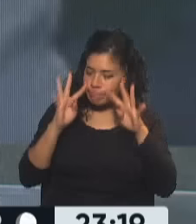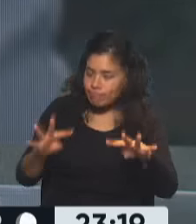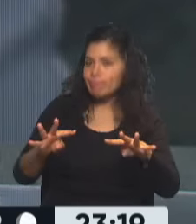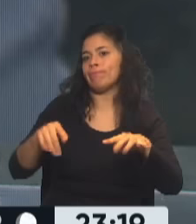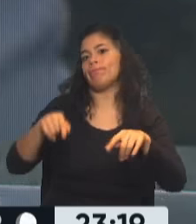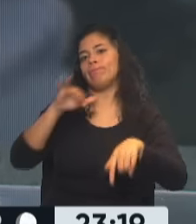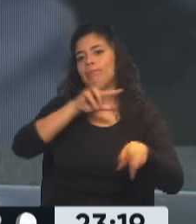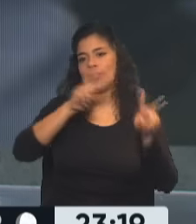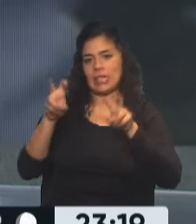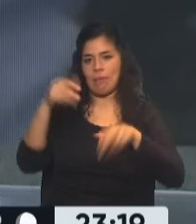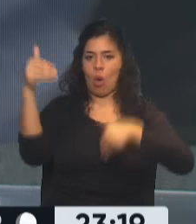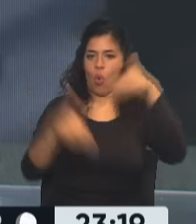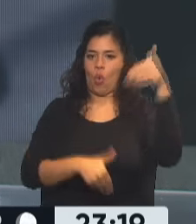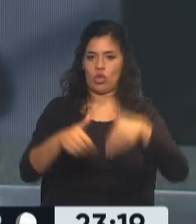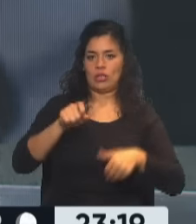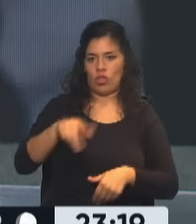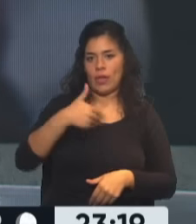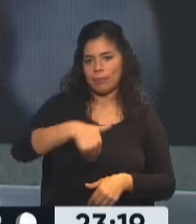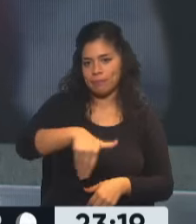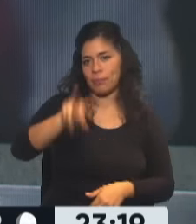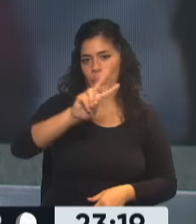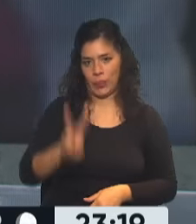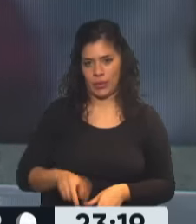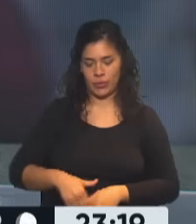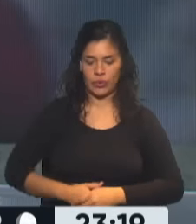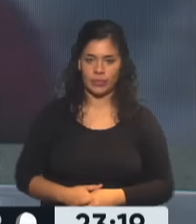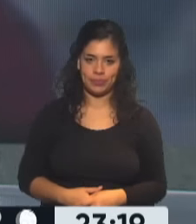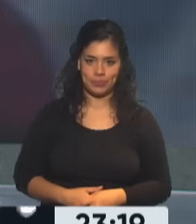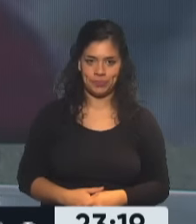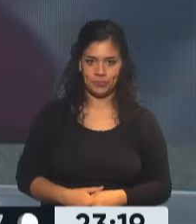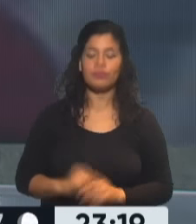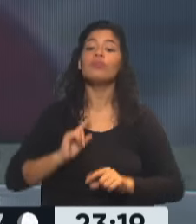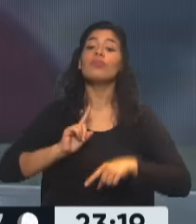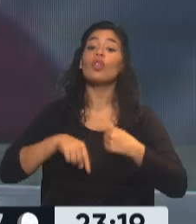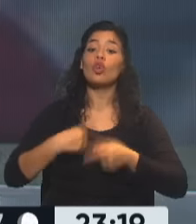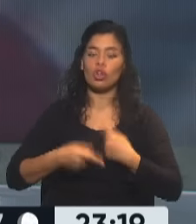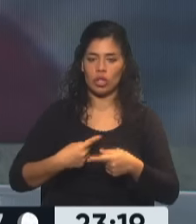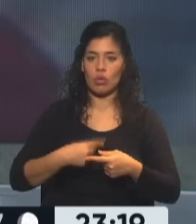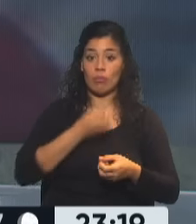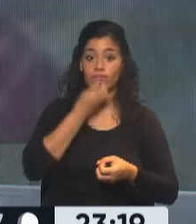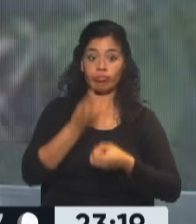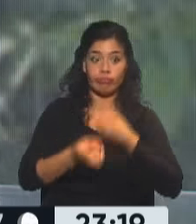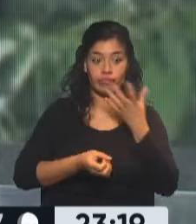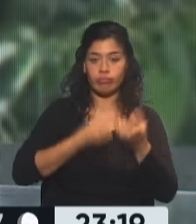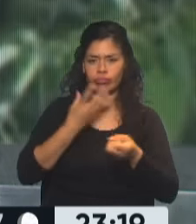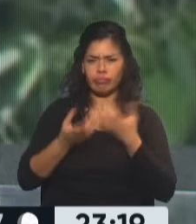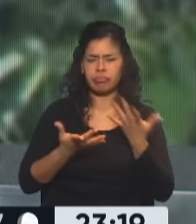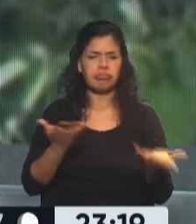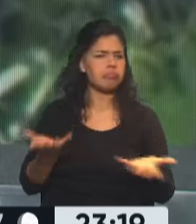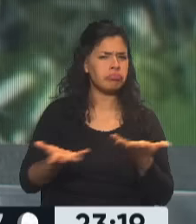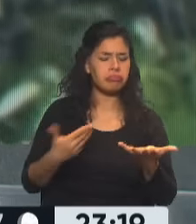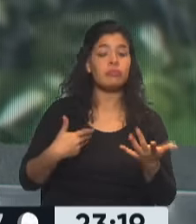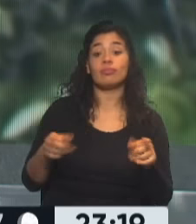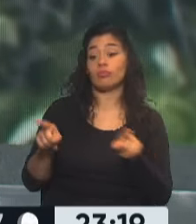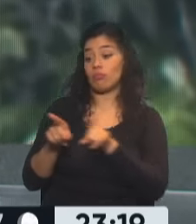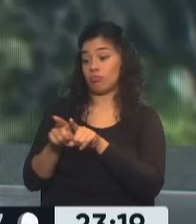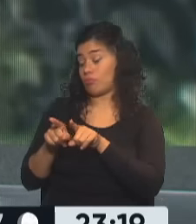elección presidencial de este domingo allí en Venezuela. Seguimos repasando declaraciones. Por ejemplo, recién algo decía